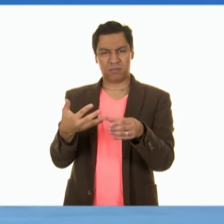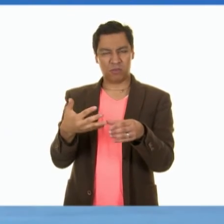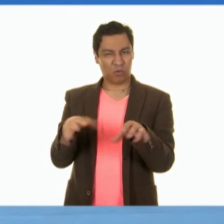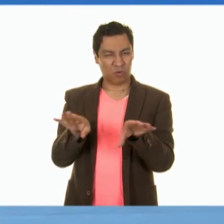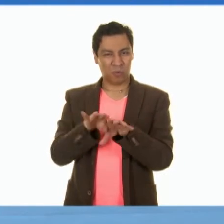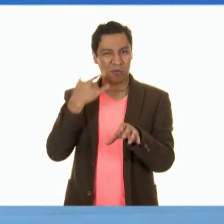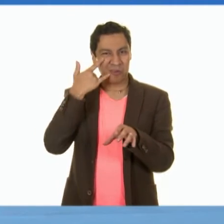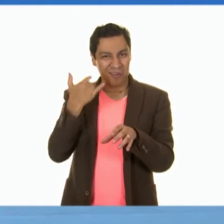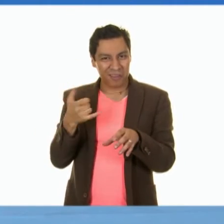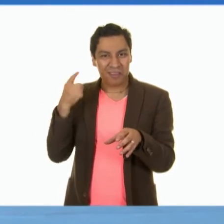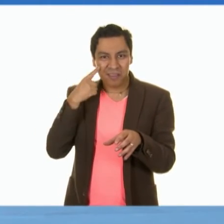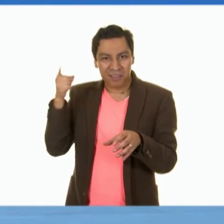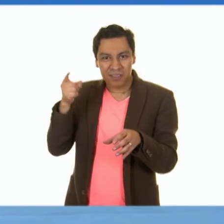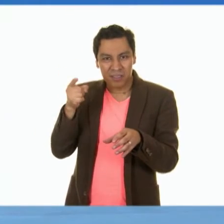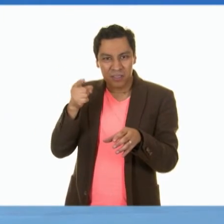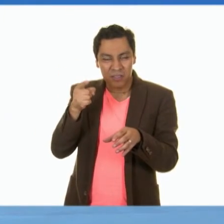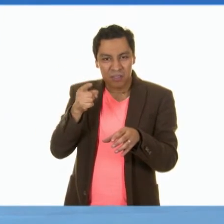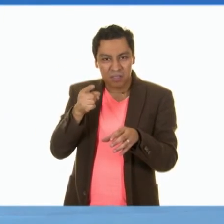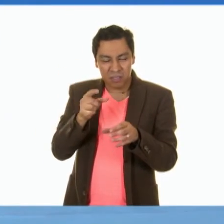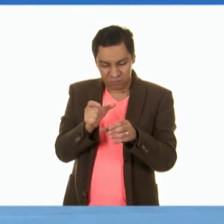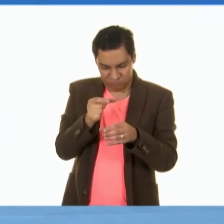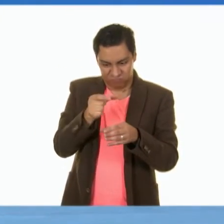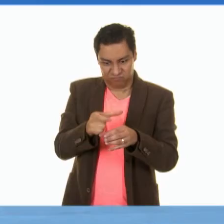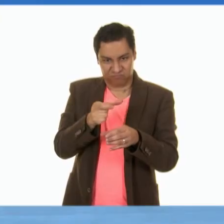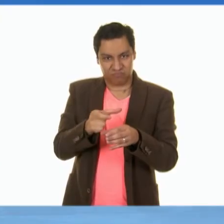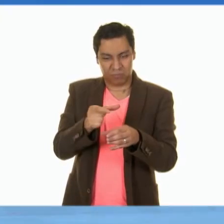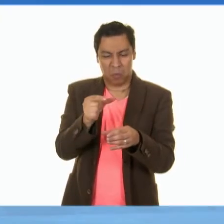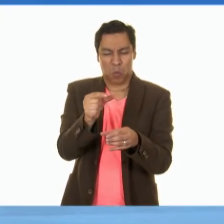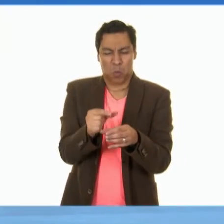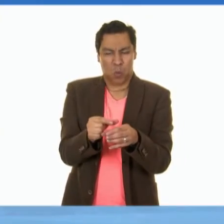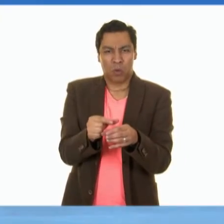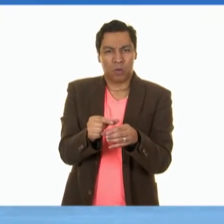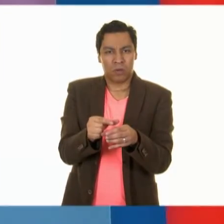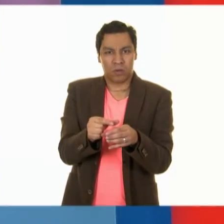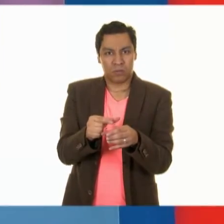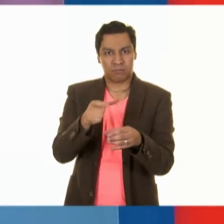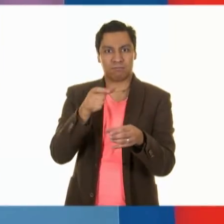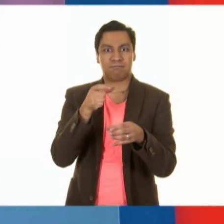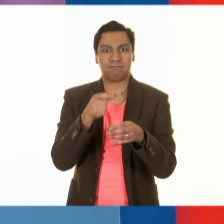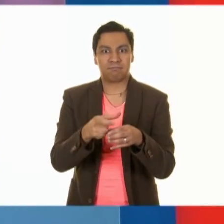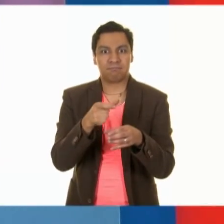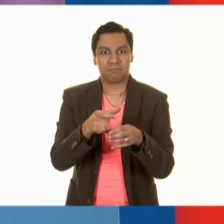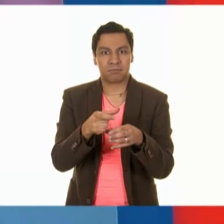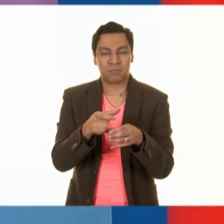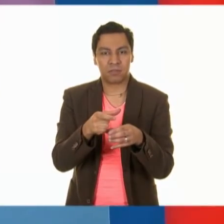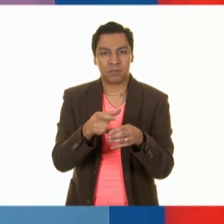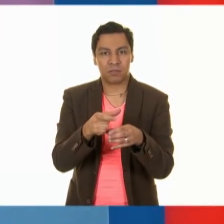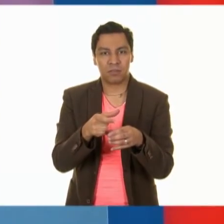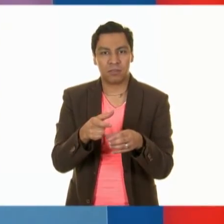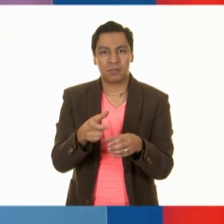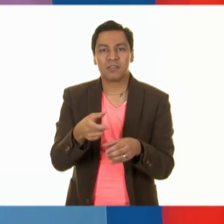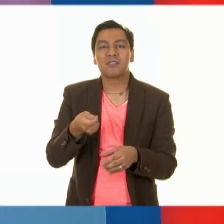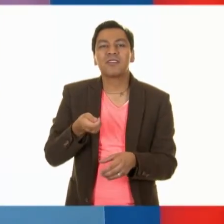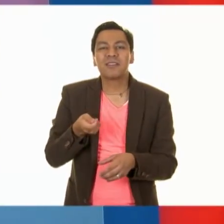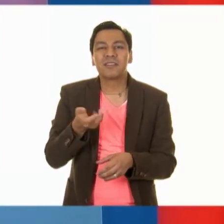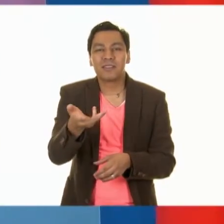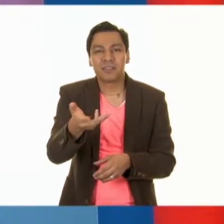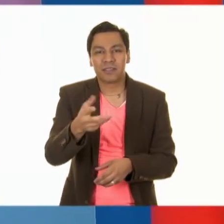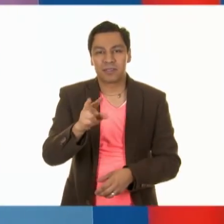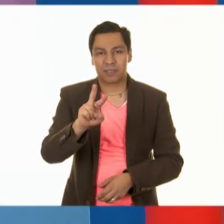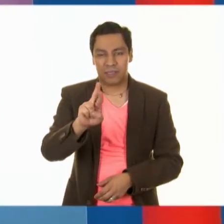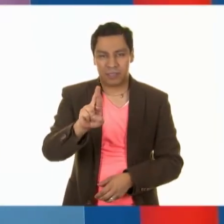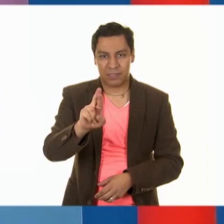el grosor. En el agua se ve un poquito más grueso, ¿no? Sí. Exactamente. Y ese fenómeno se conoce como